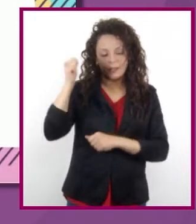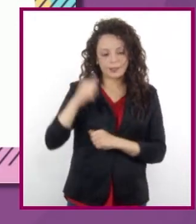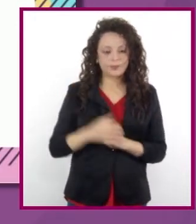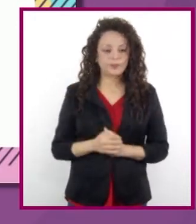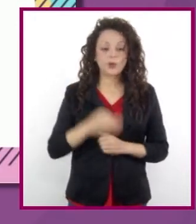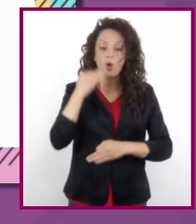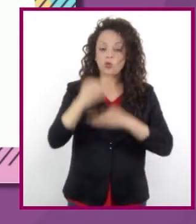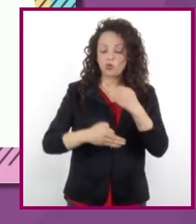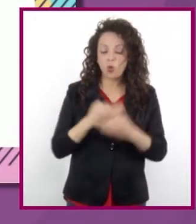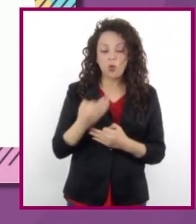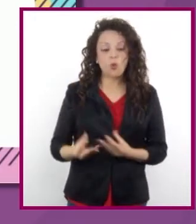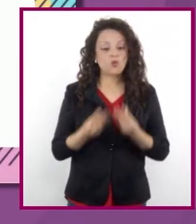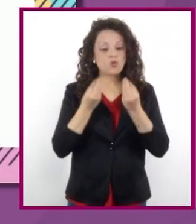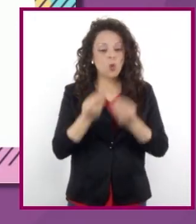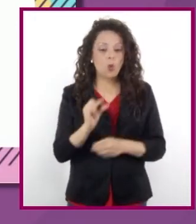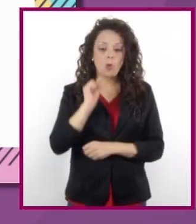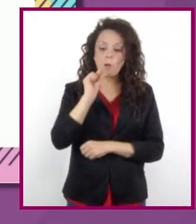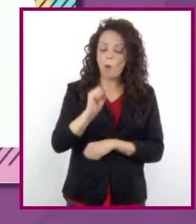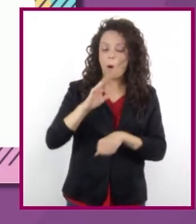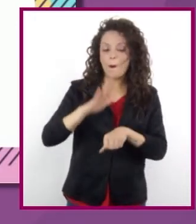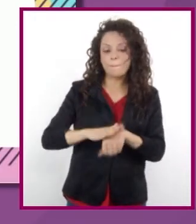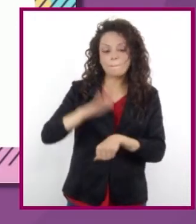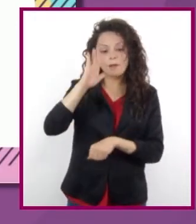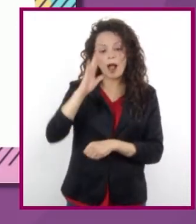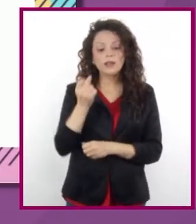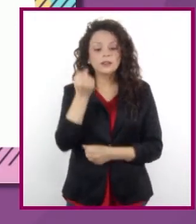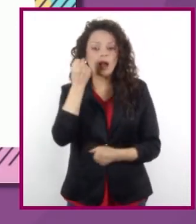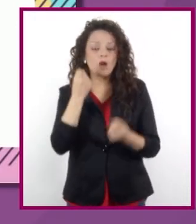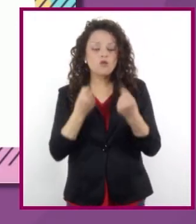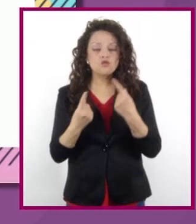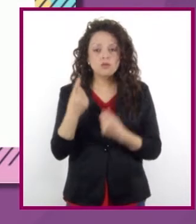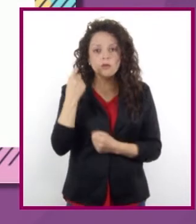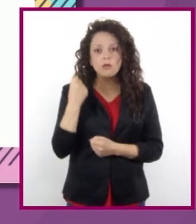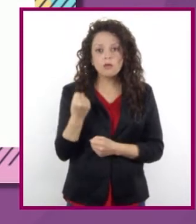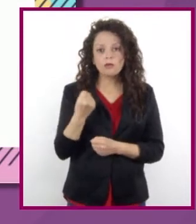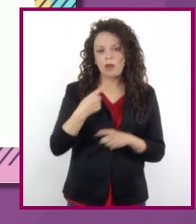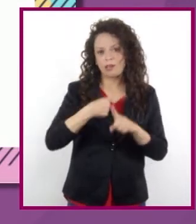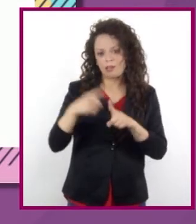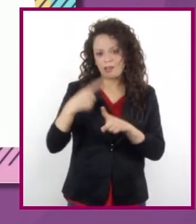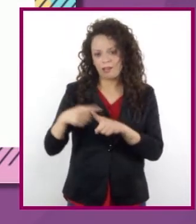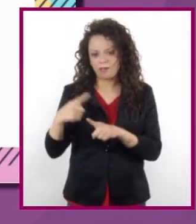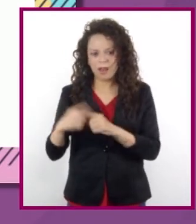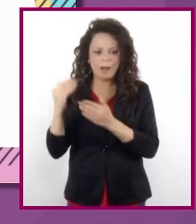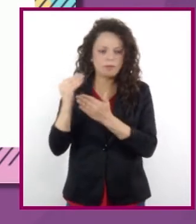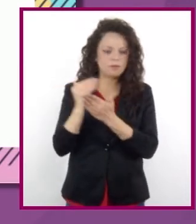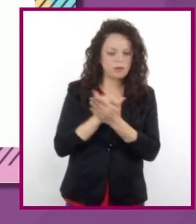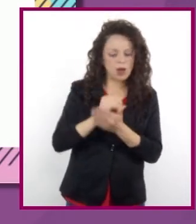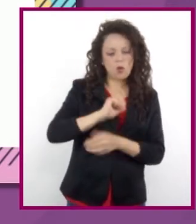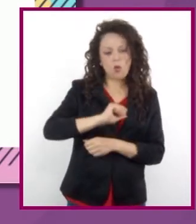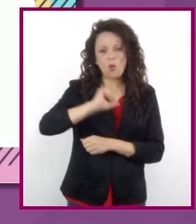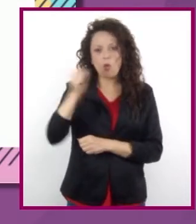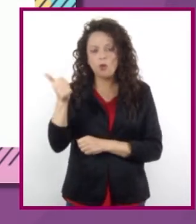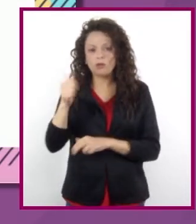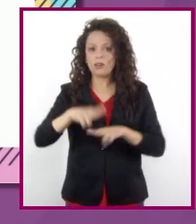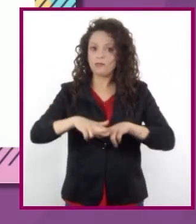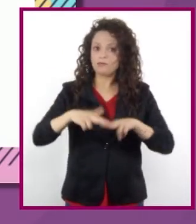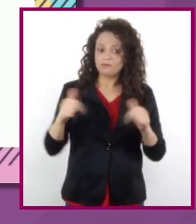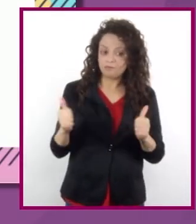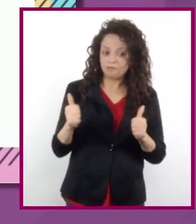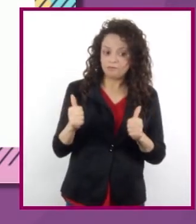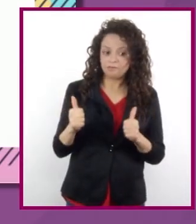Todo, mucho, poco, más, algún, varios, menos, otro,